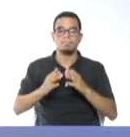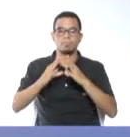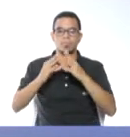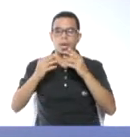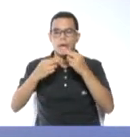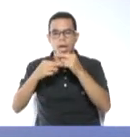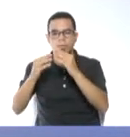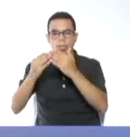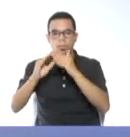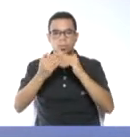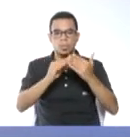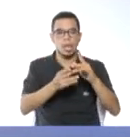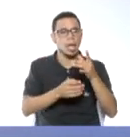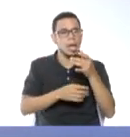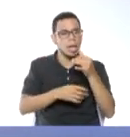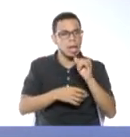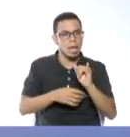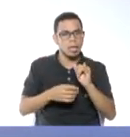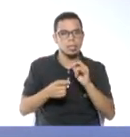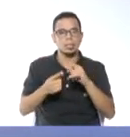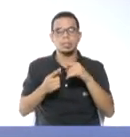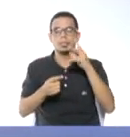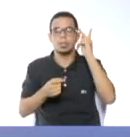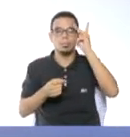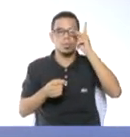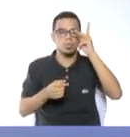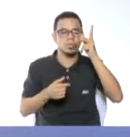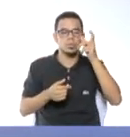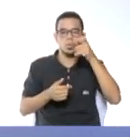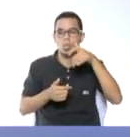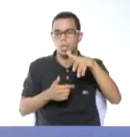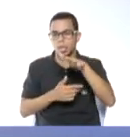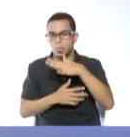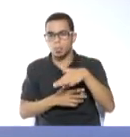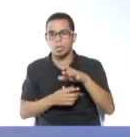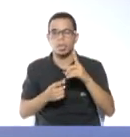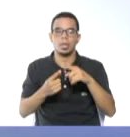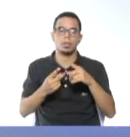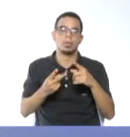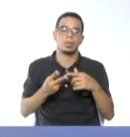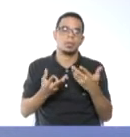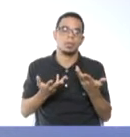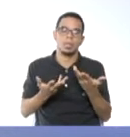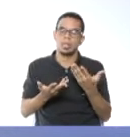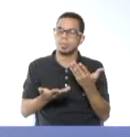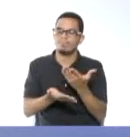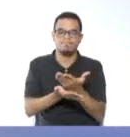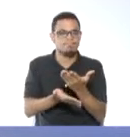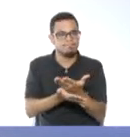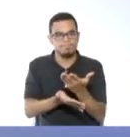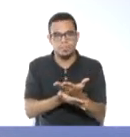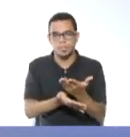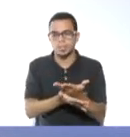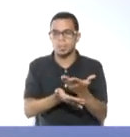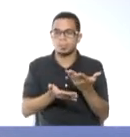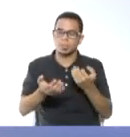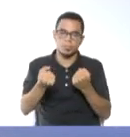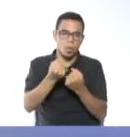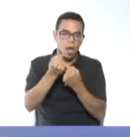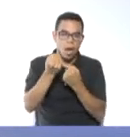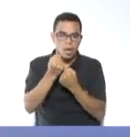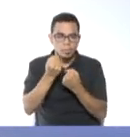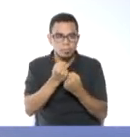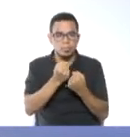¿Qué tenemos? Ese maestro pueblo, esa maestra que tiene años